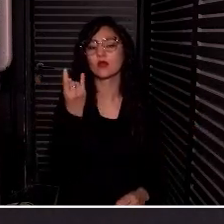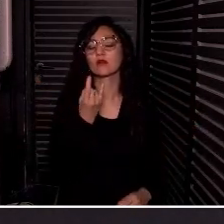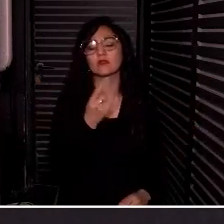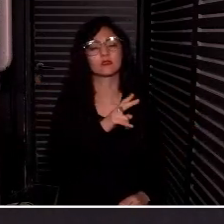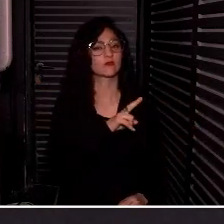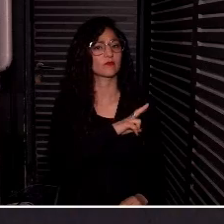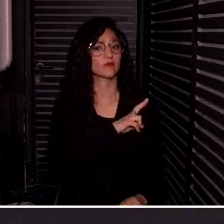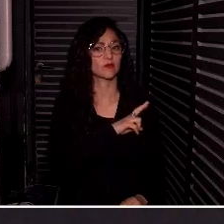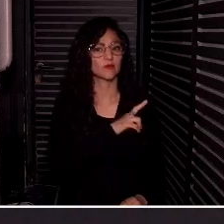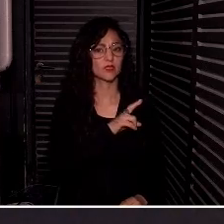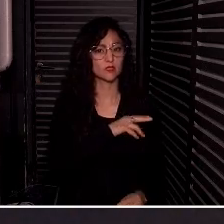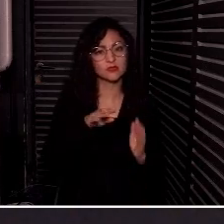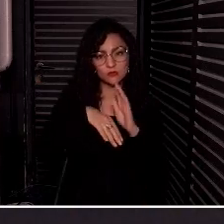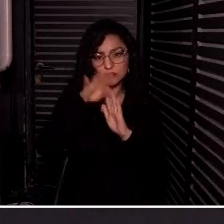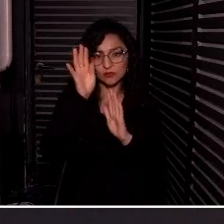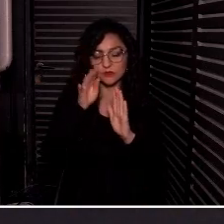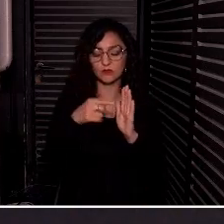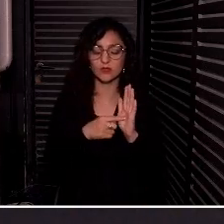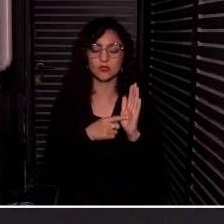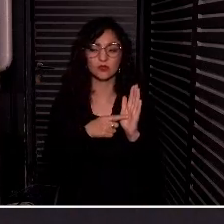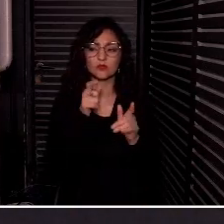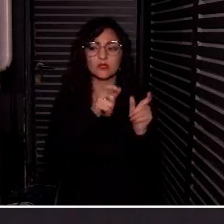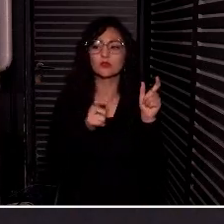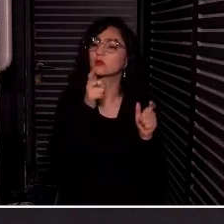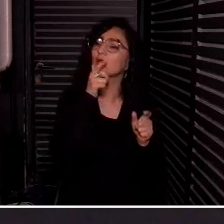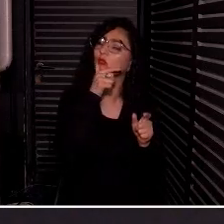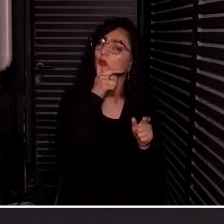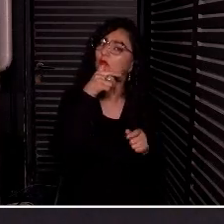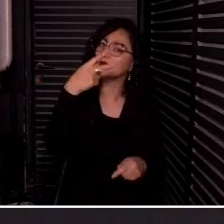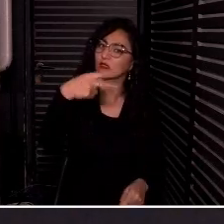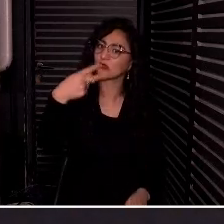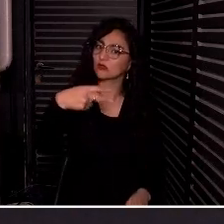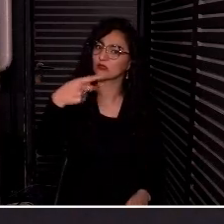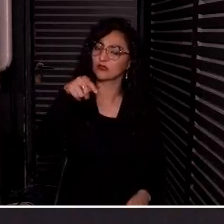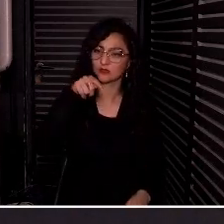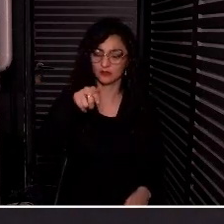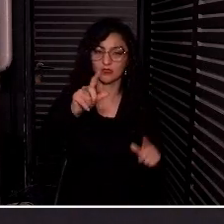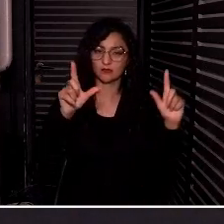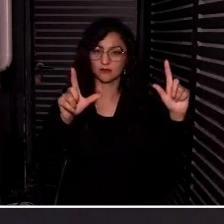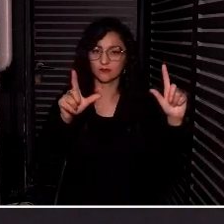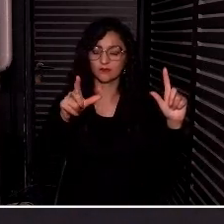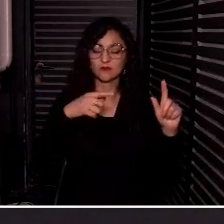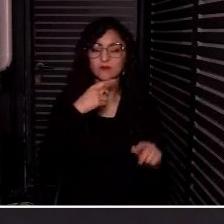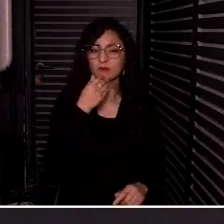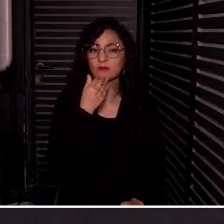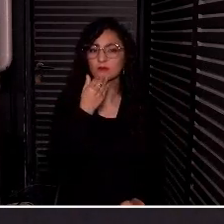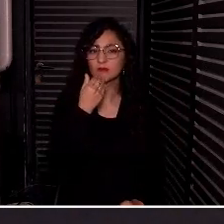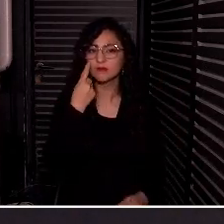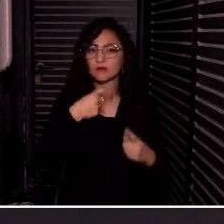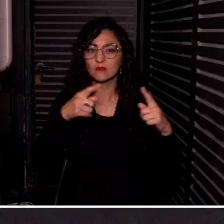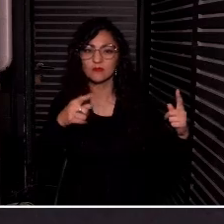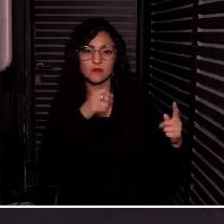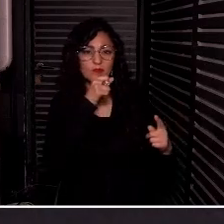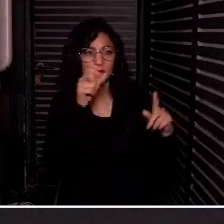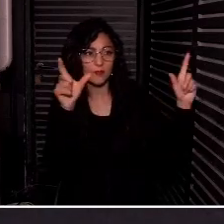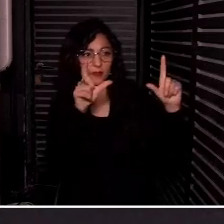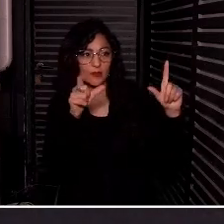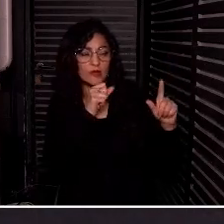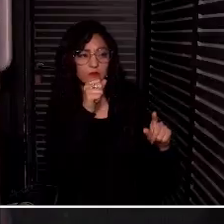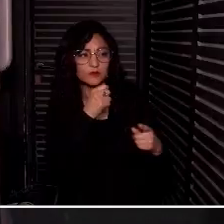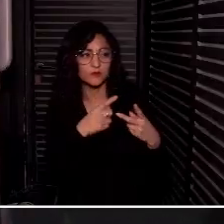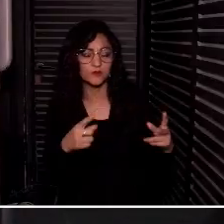que mayoritariamente desconfía de las noticias que se ven en la prensa y en particular en la